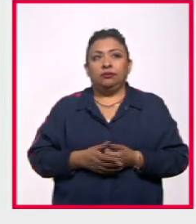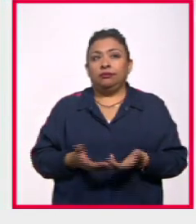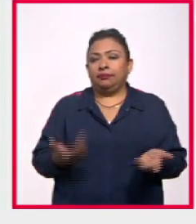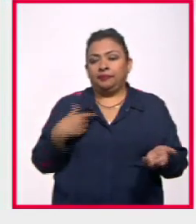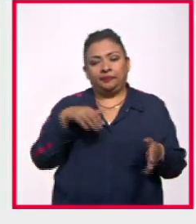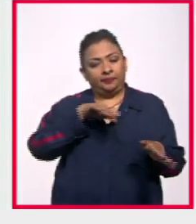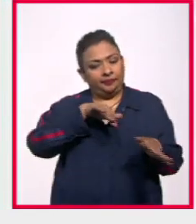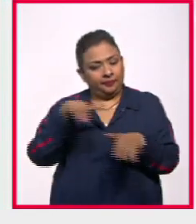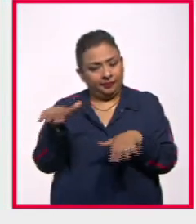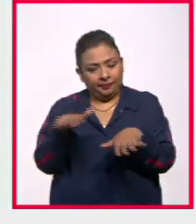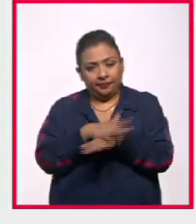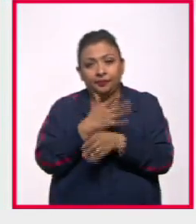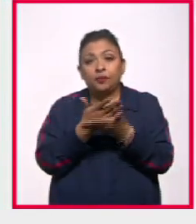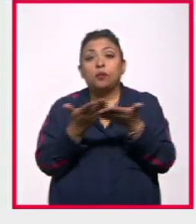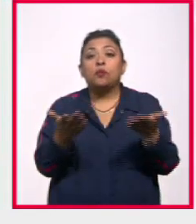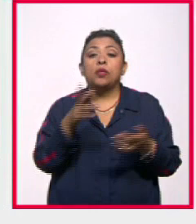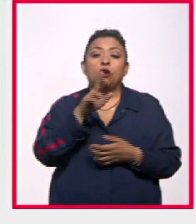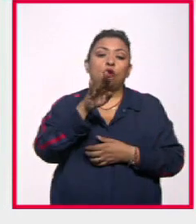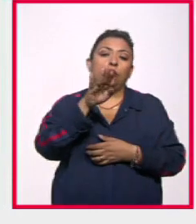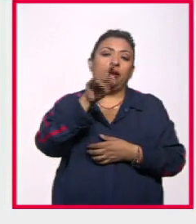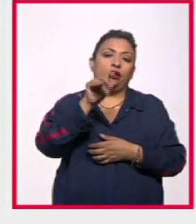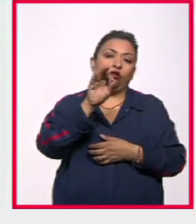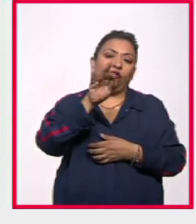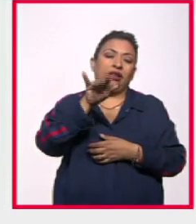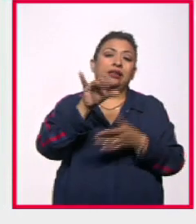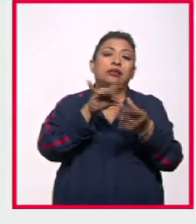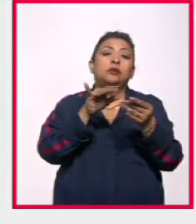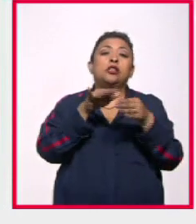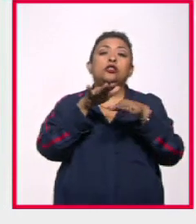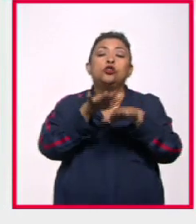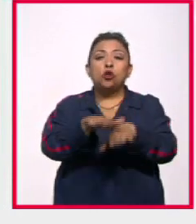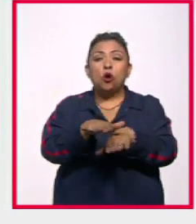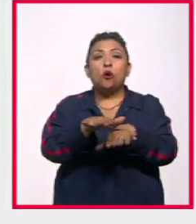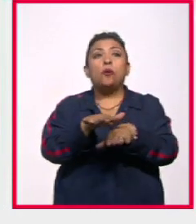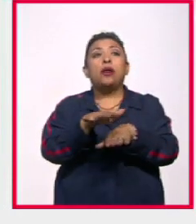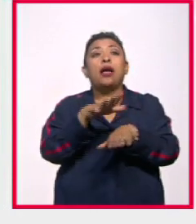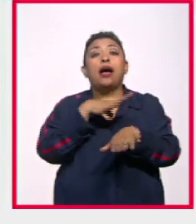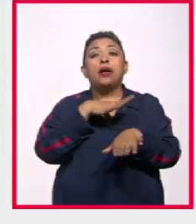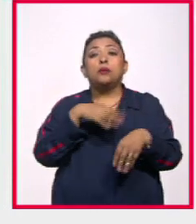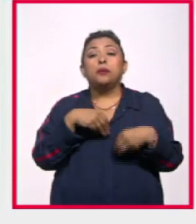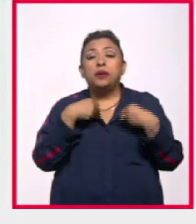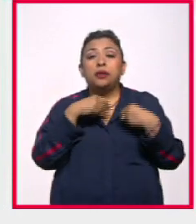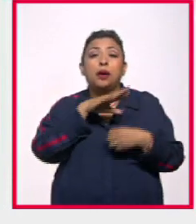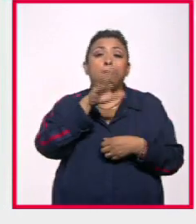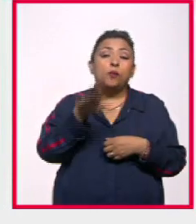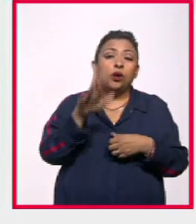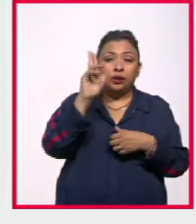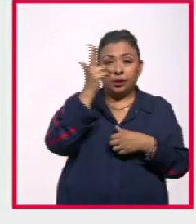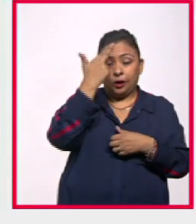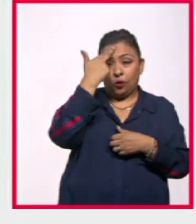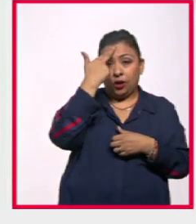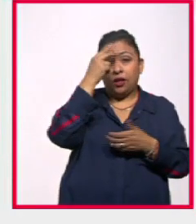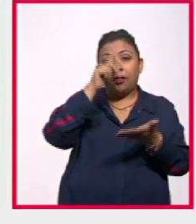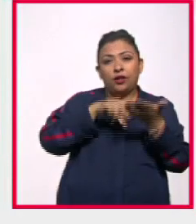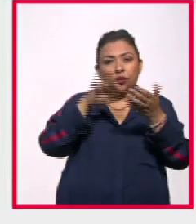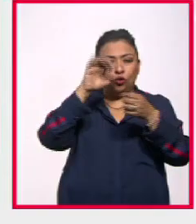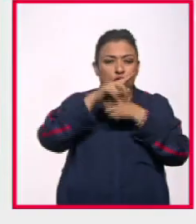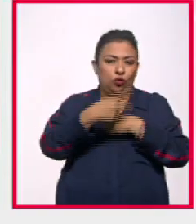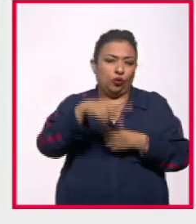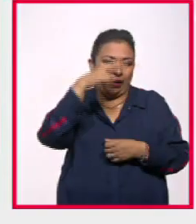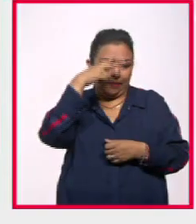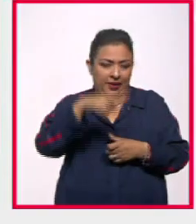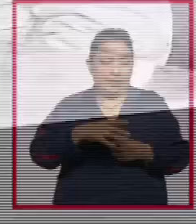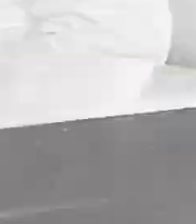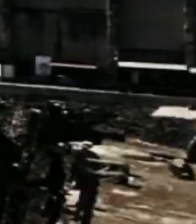Bueno, cambiamos el tema, ahora vamos con Roberto Frías, quien nos habla de la presencia que tiene la vida, la muerte y los recuerdos en la cultura mexicana.